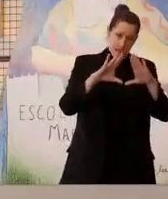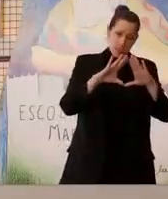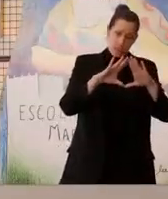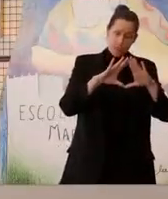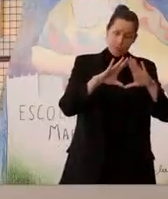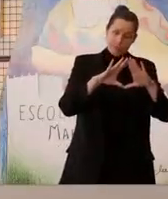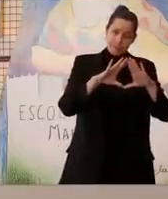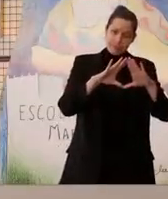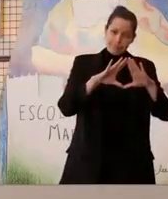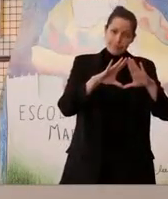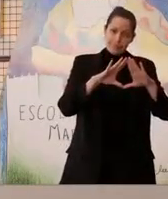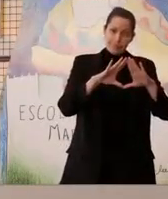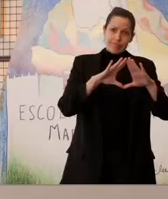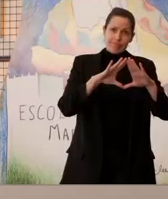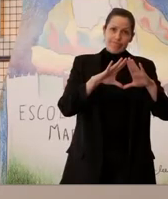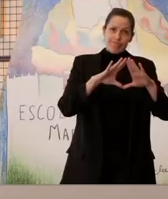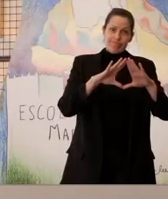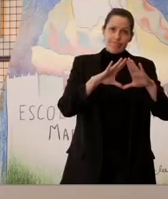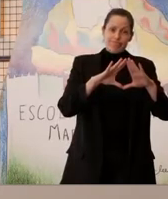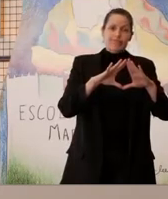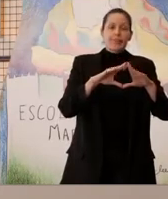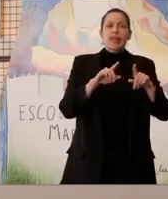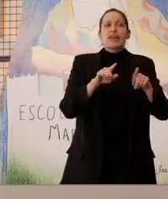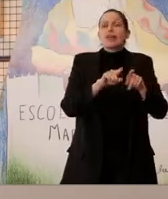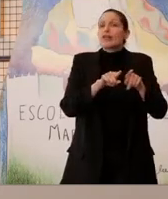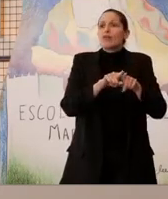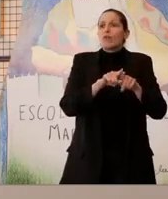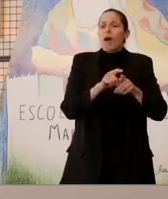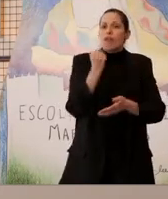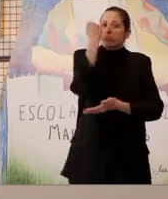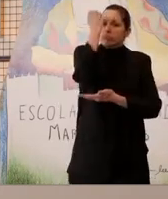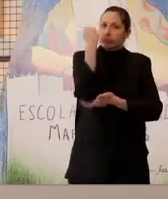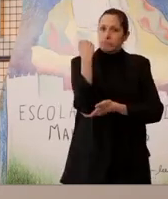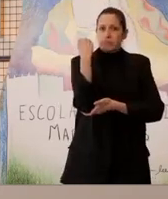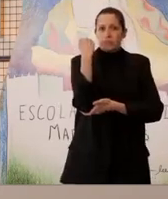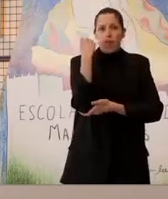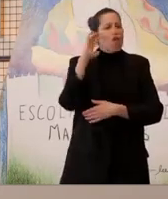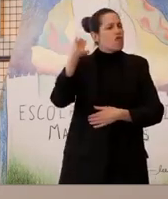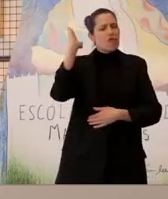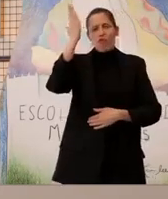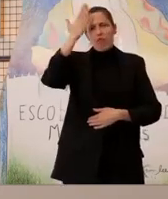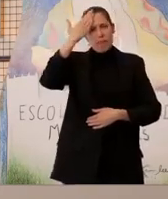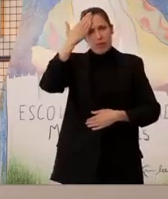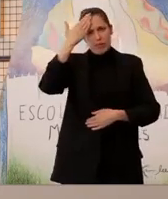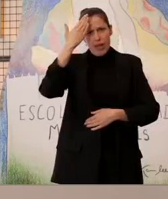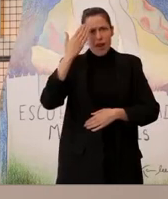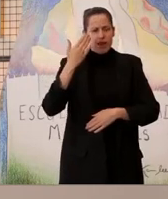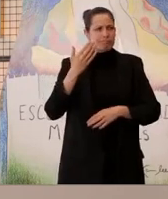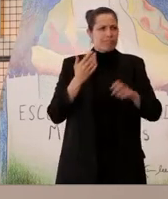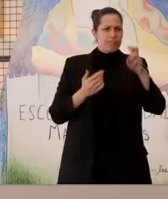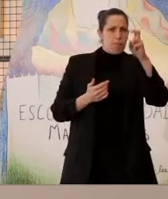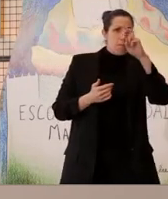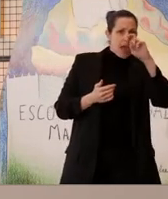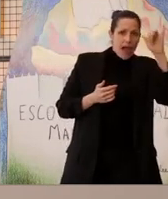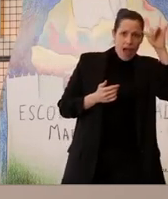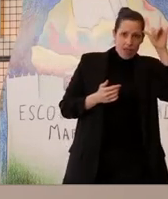en un eje fundamental de esa nueva izquierda por qué Por convicción Por supuesto que yo no pienso